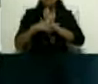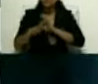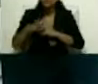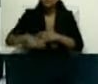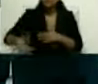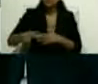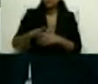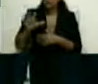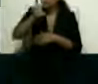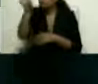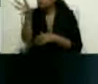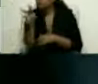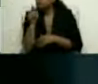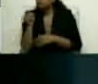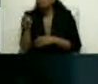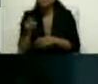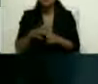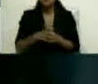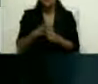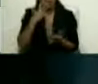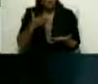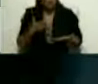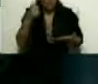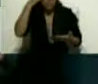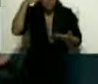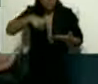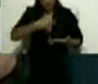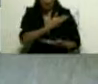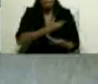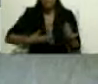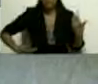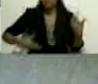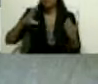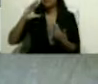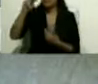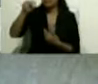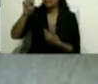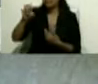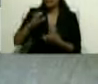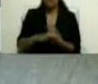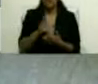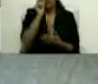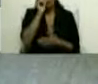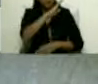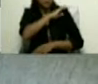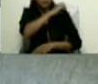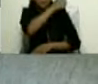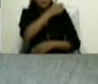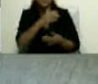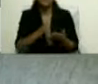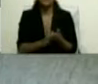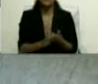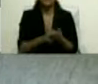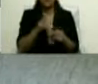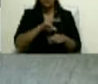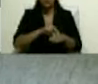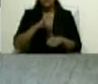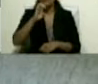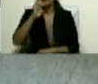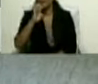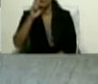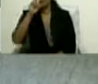Esequibo. Entonces hemos entregado, señor presidente o señor rector, doctor Elvis